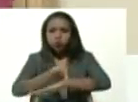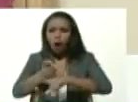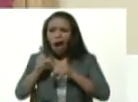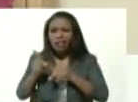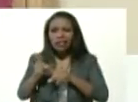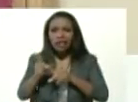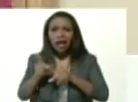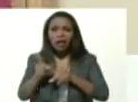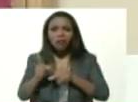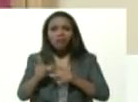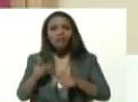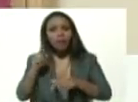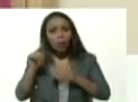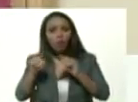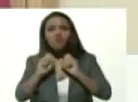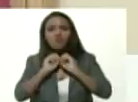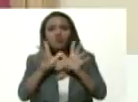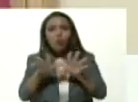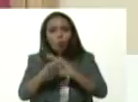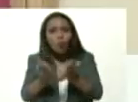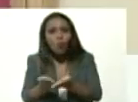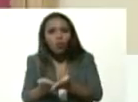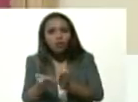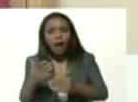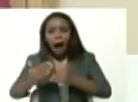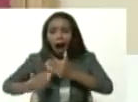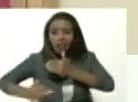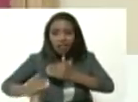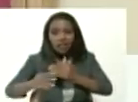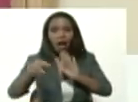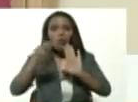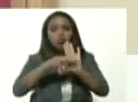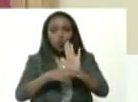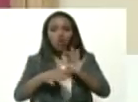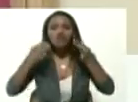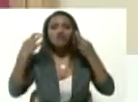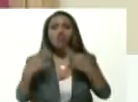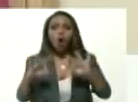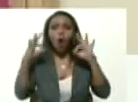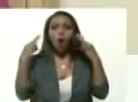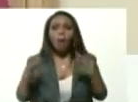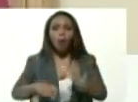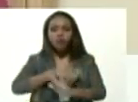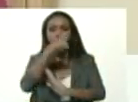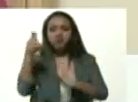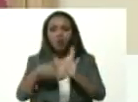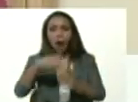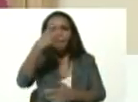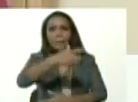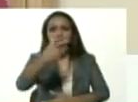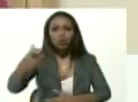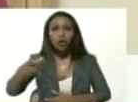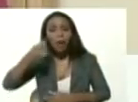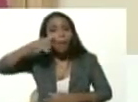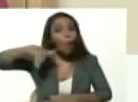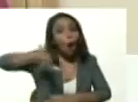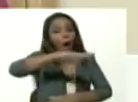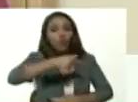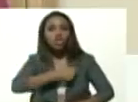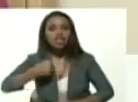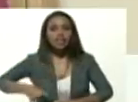pandemia. Y ya avanza hacia la normalización relativa de las ciudades y pueblos de China.